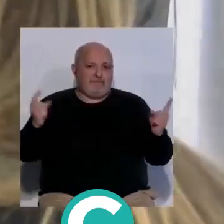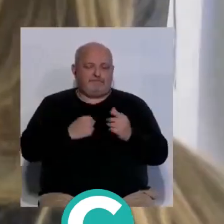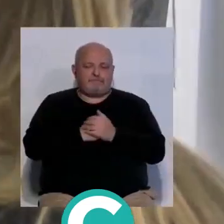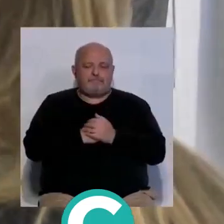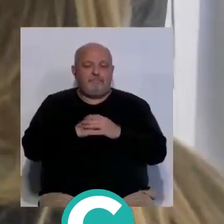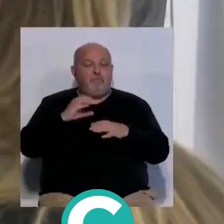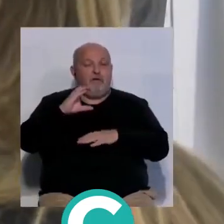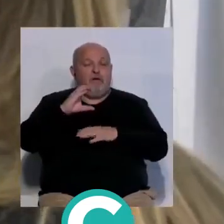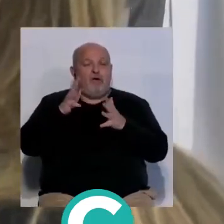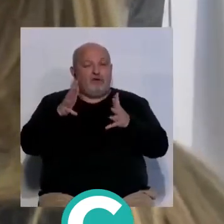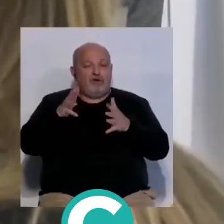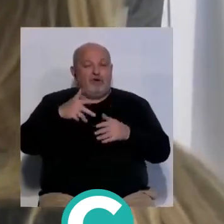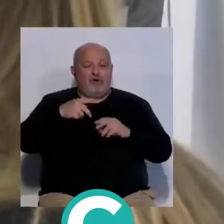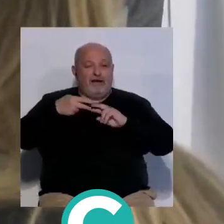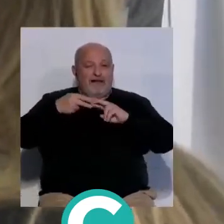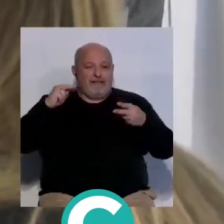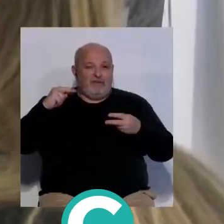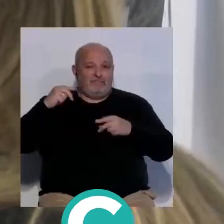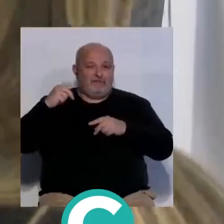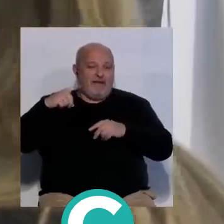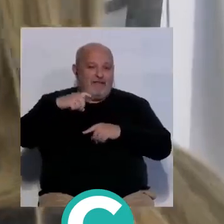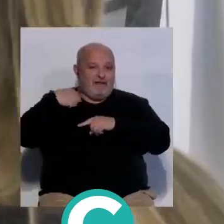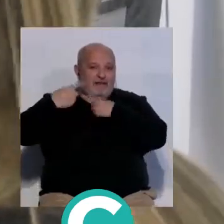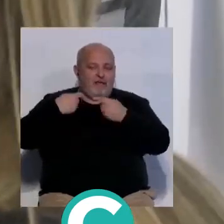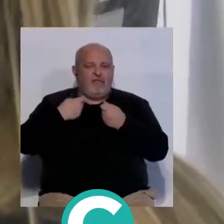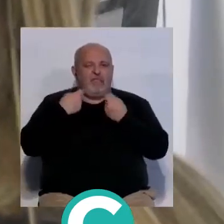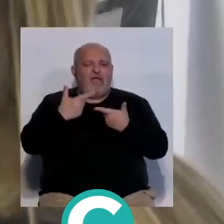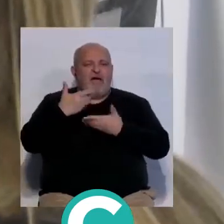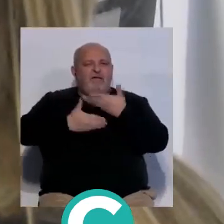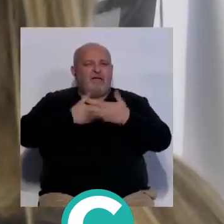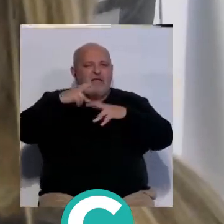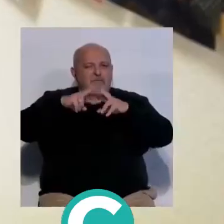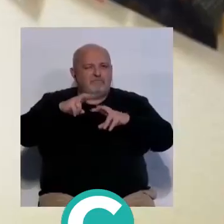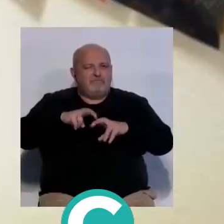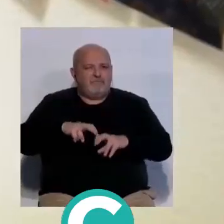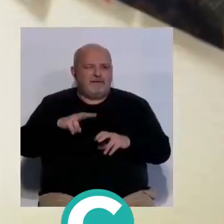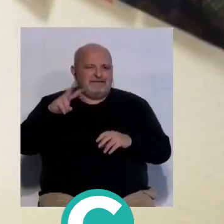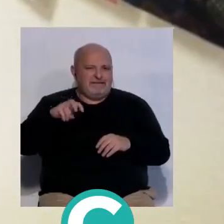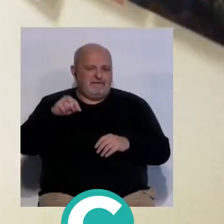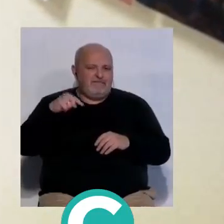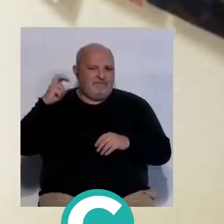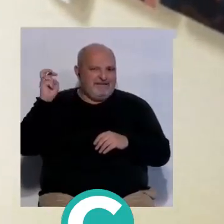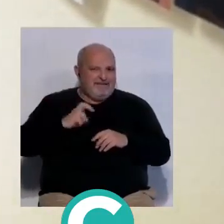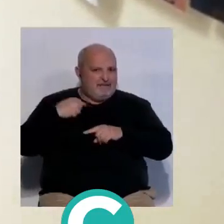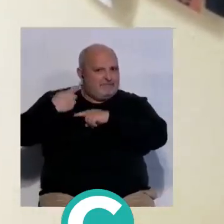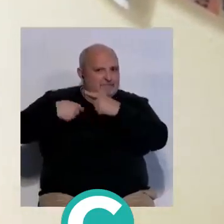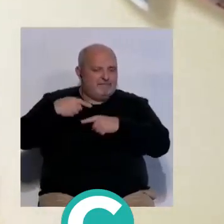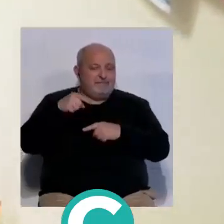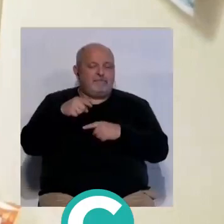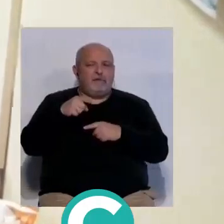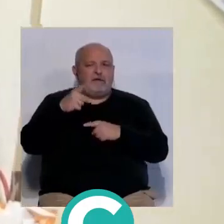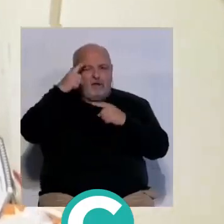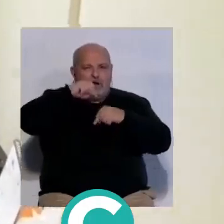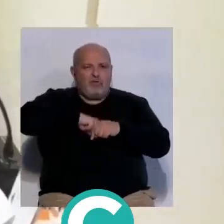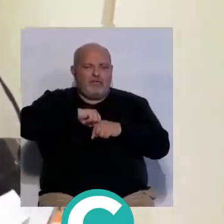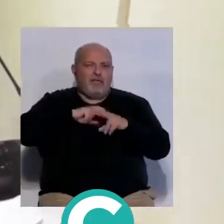de Consejo Genético y Cáncer Hereditario busca también contribuir al avance en la investigación en cáncer hereditario y aumentar la